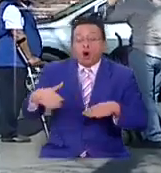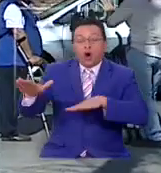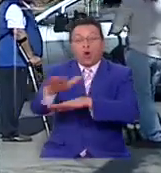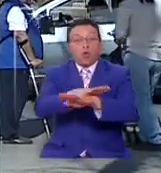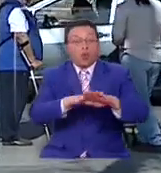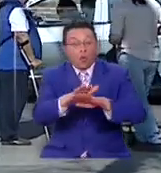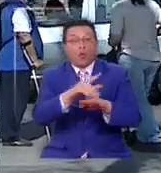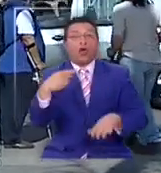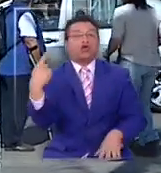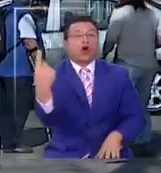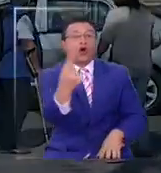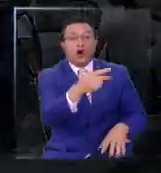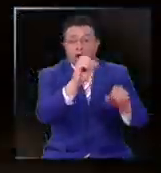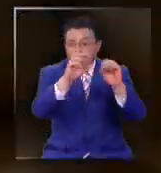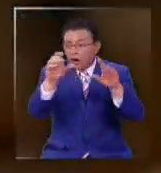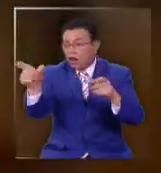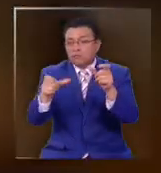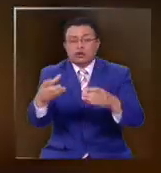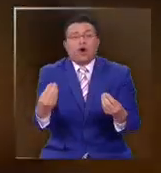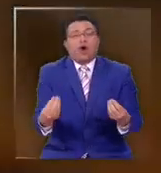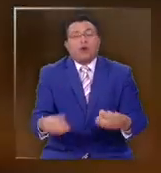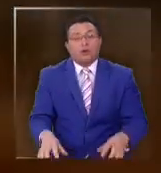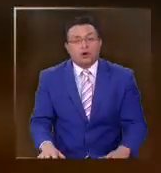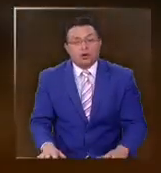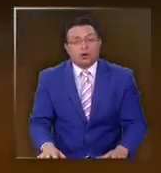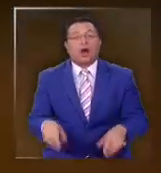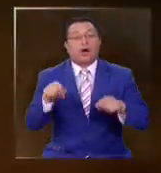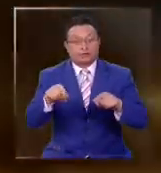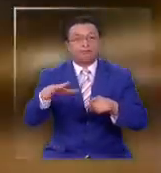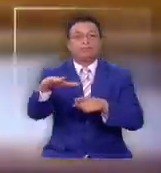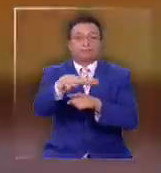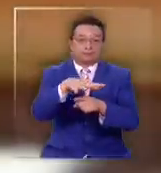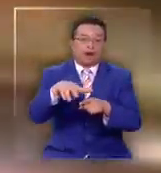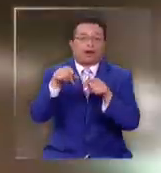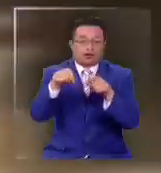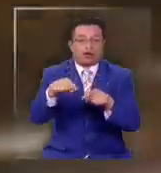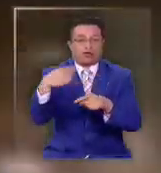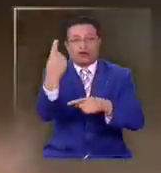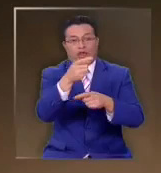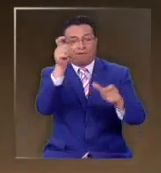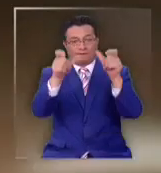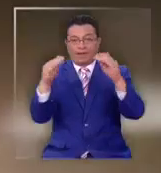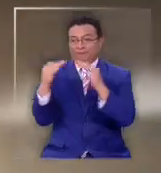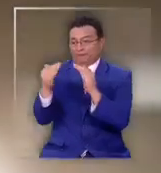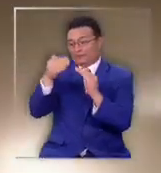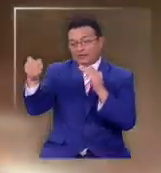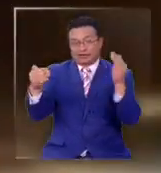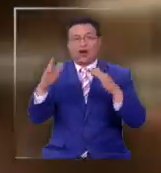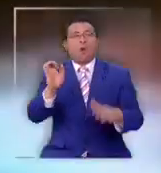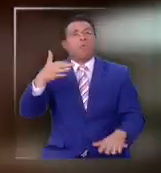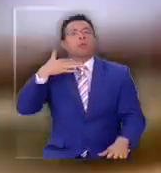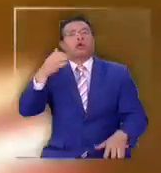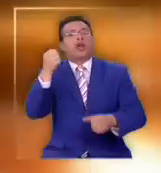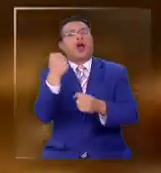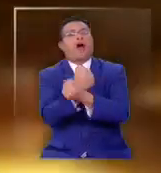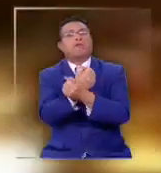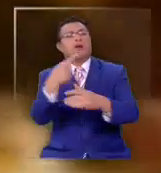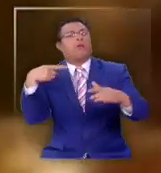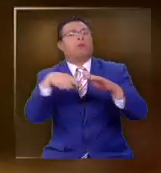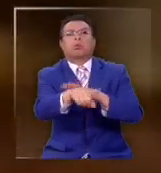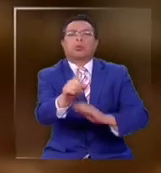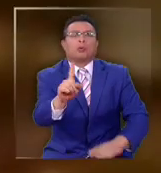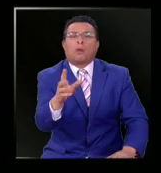la mayoría inmensa de la comuna? Ante este contexto social, los vecinos se cuestionan el por qué Carabineros no intervino